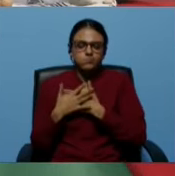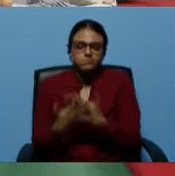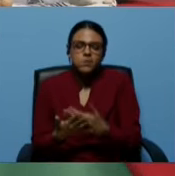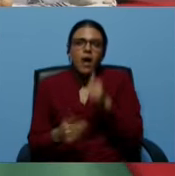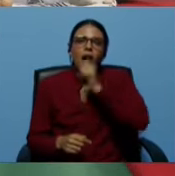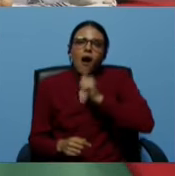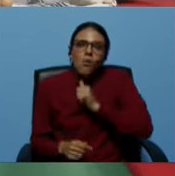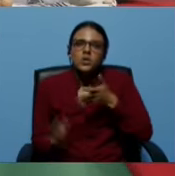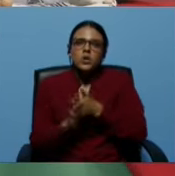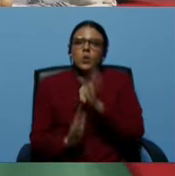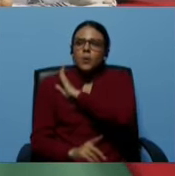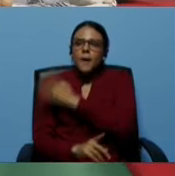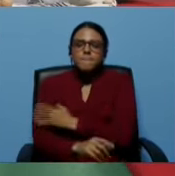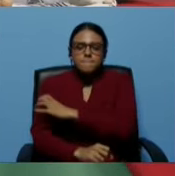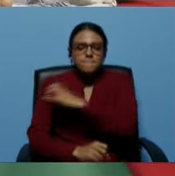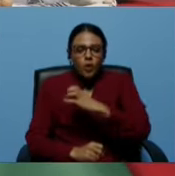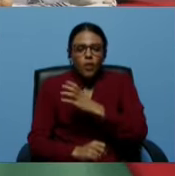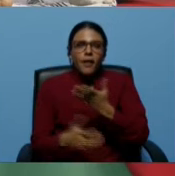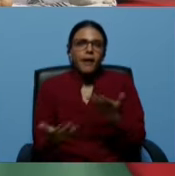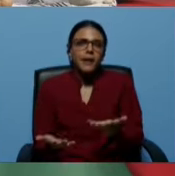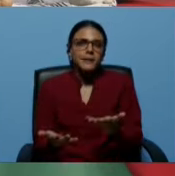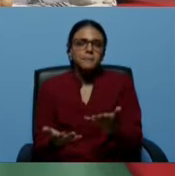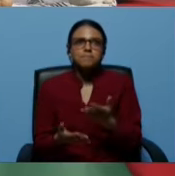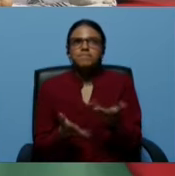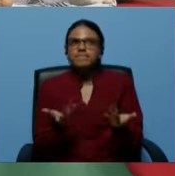su poder de